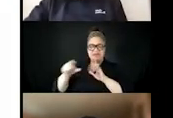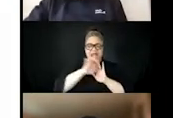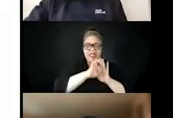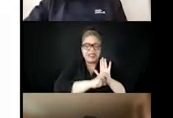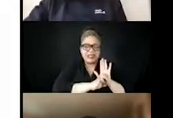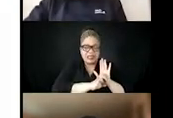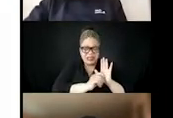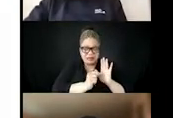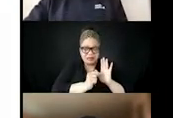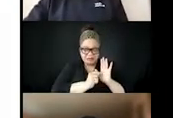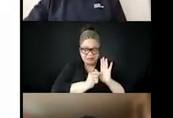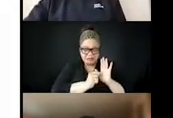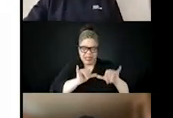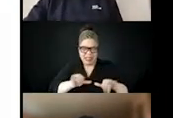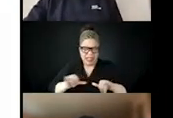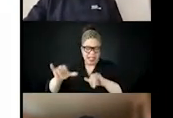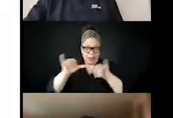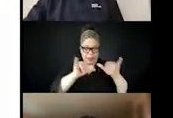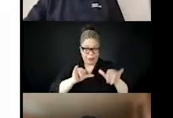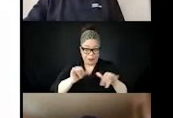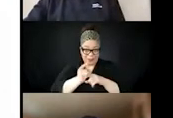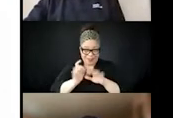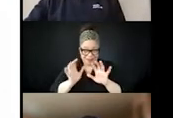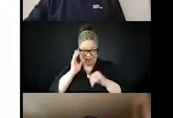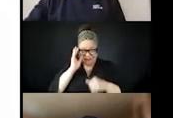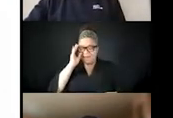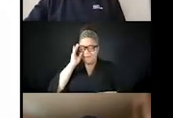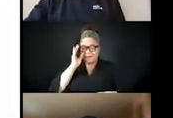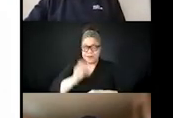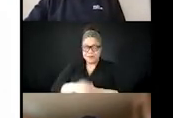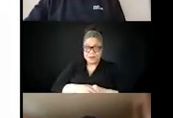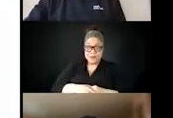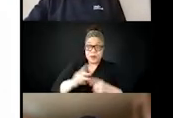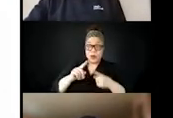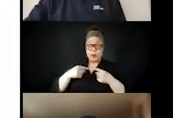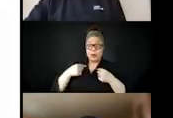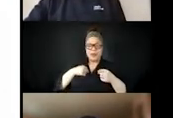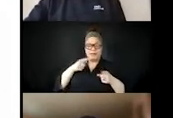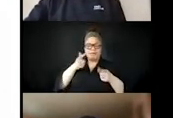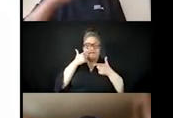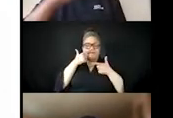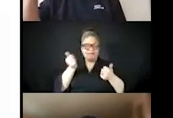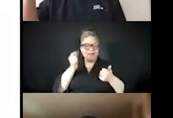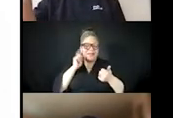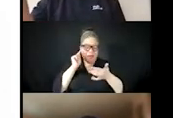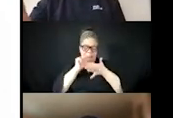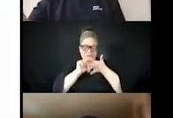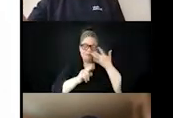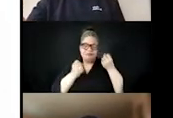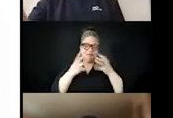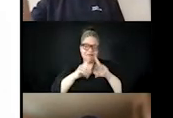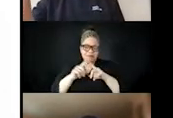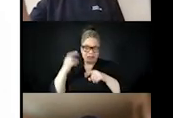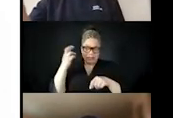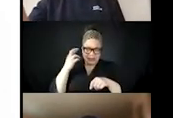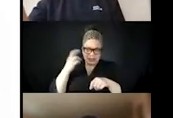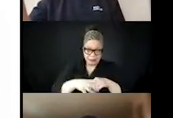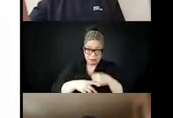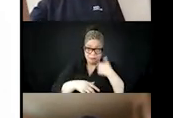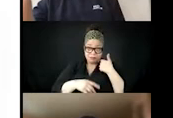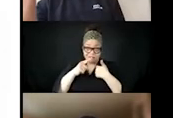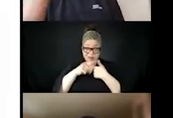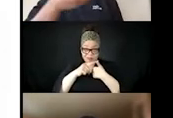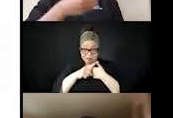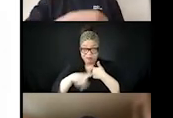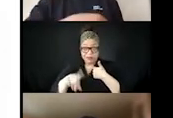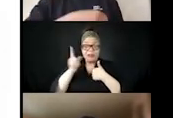de éticas y para mí esto es interesante por un sinfín de razones la primera es que se trata